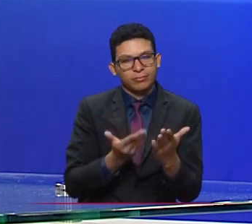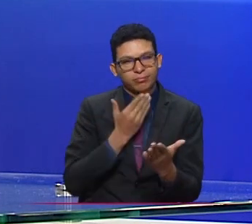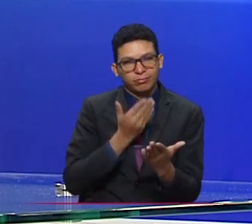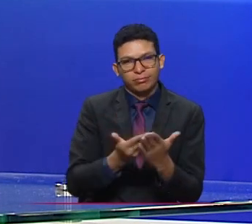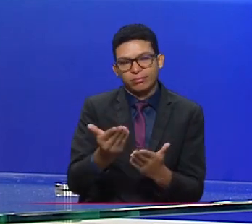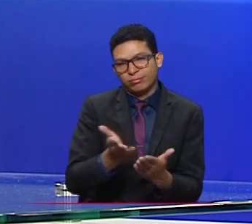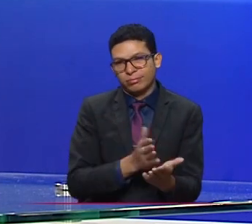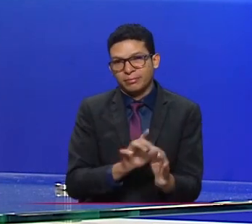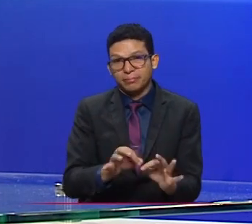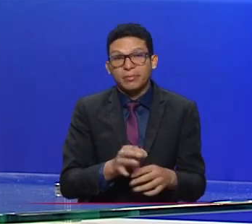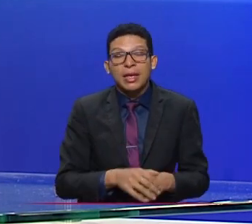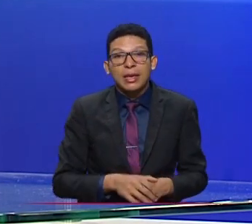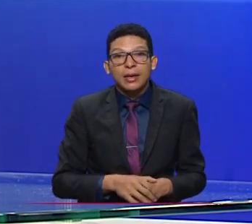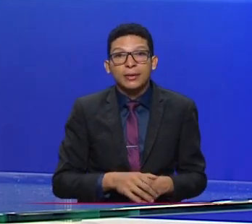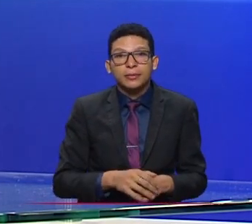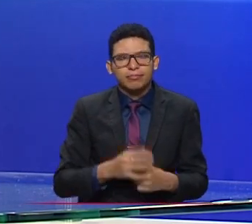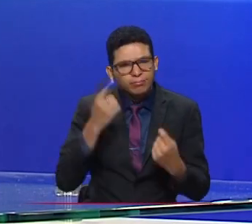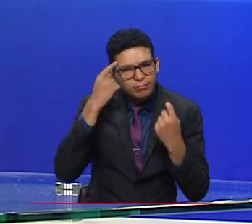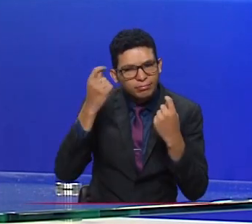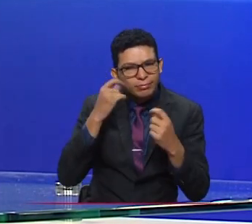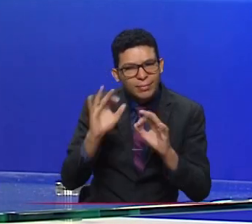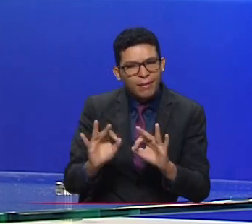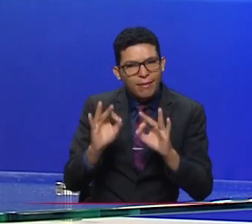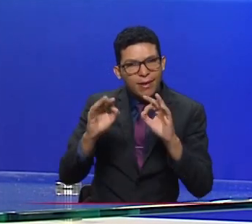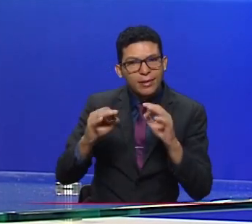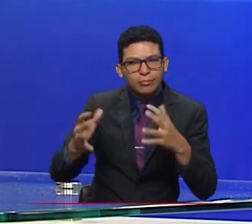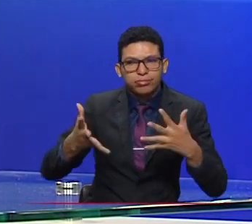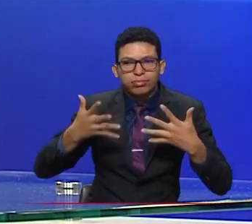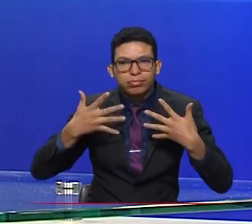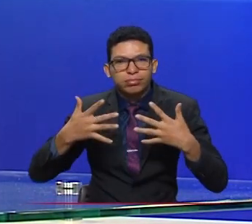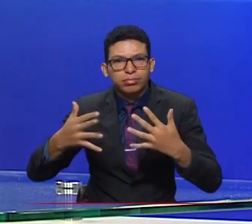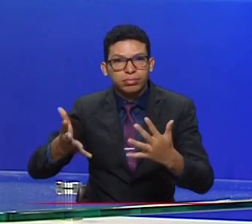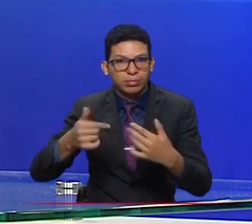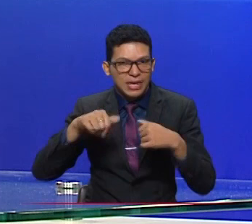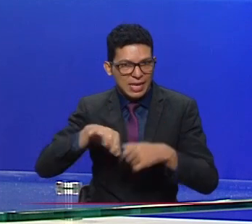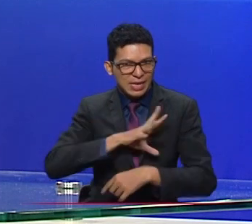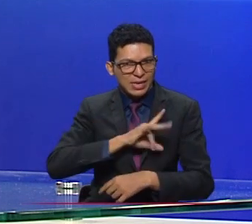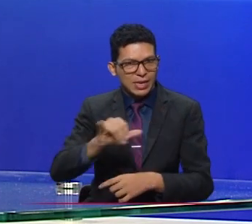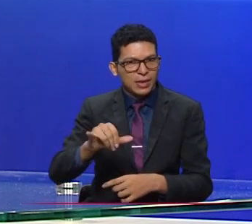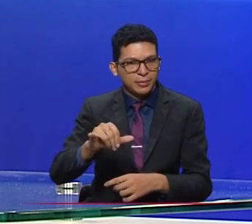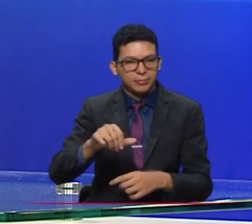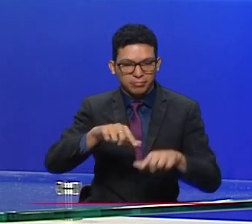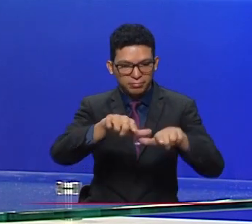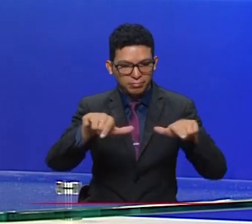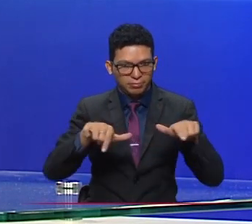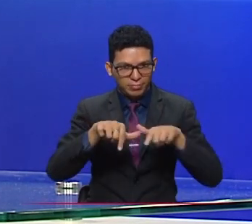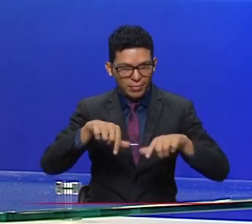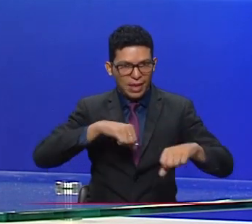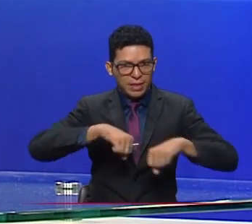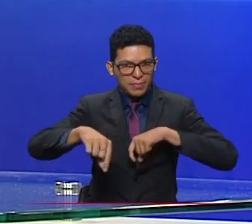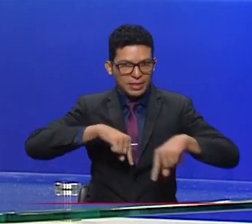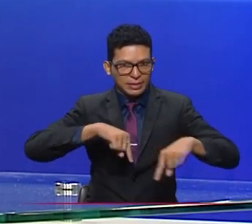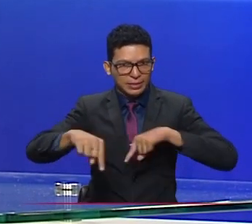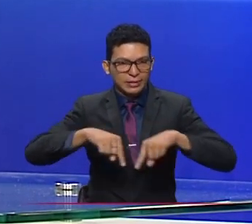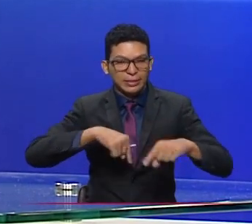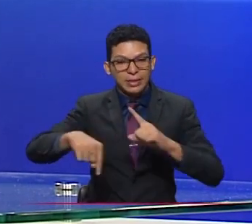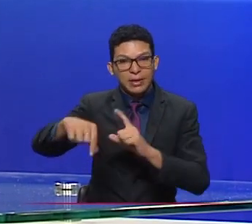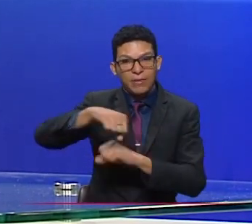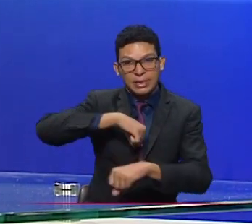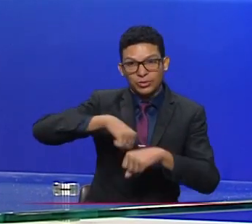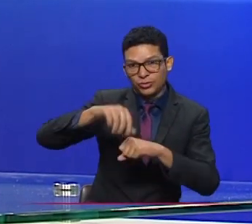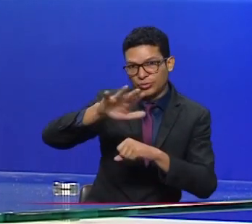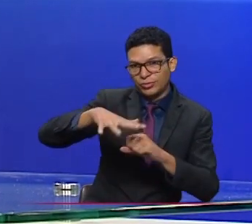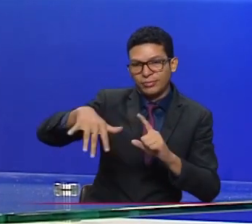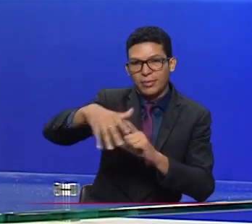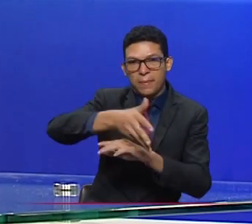Como estrategia para garantizar la calidad del aire que circula en la ciudad de Cali, el Departamento Administrativo de Gestión del Medio Ambiente lidera